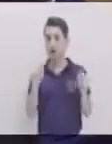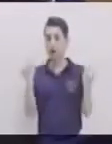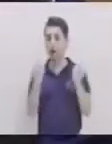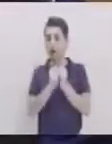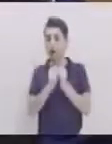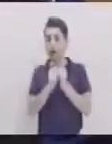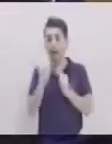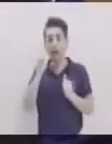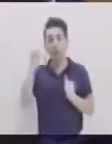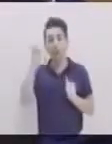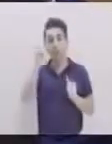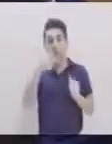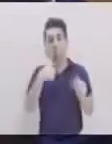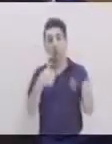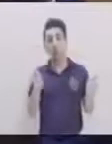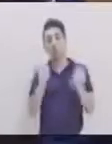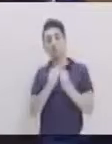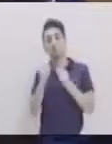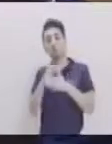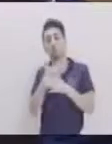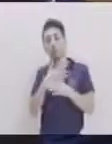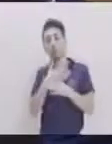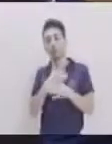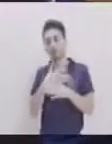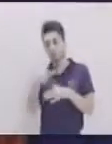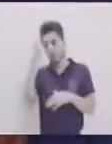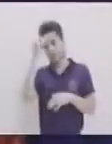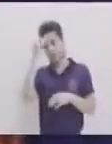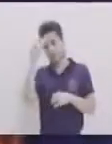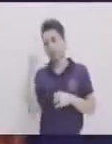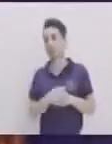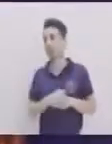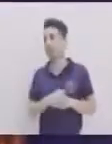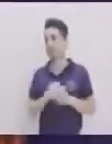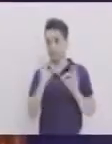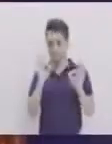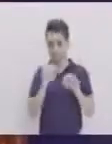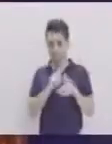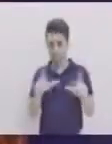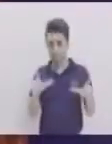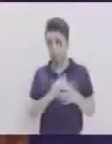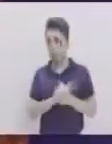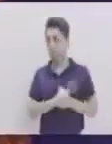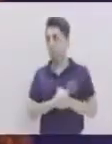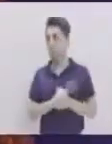persona adulta para que te acompañe en este proceso de aprendizaje. ¿Estás listo?